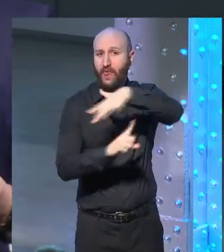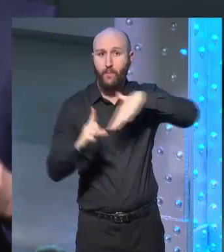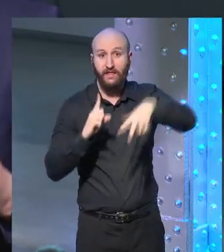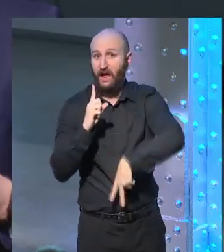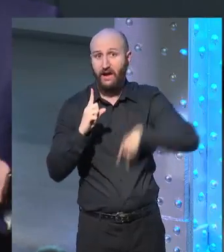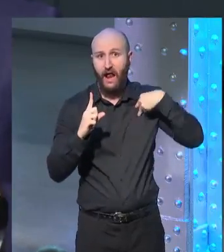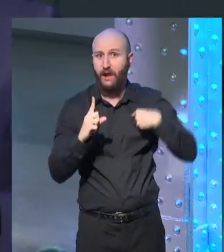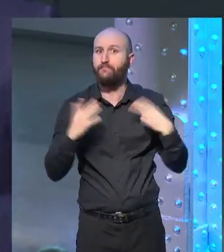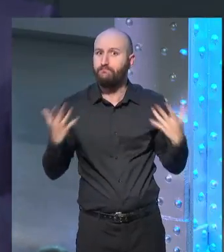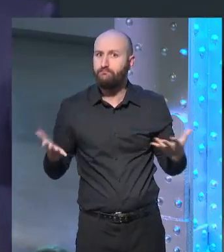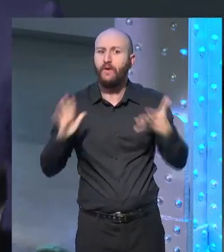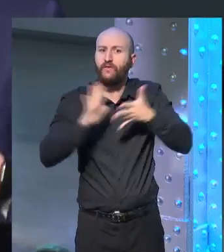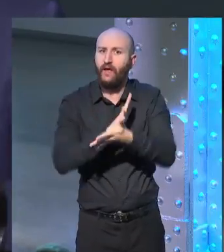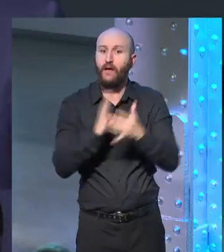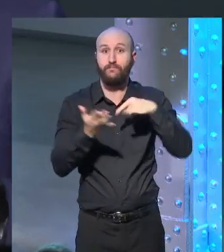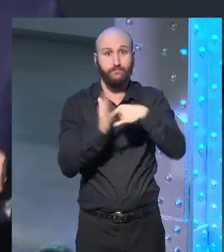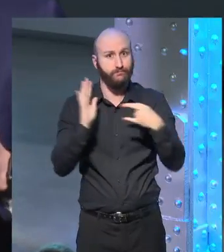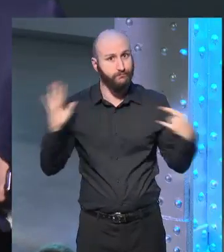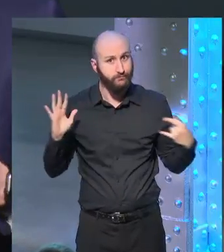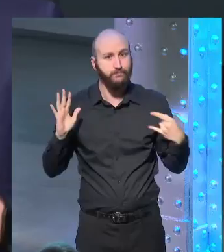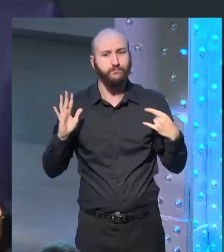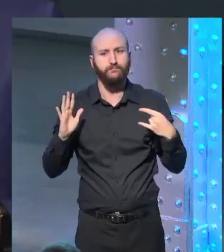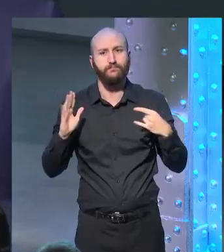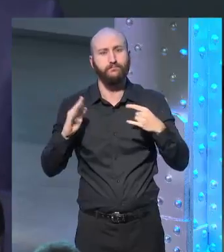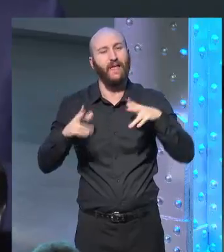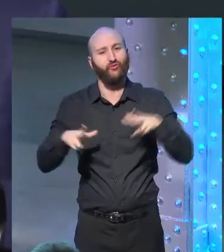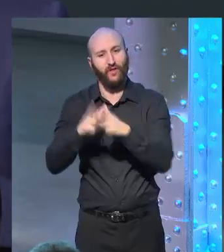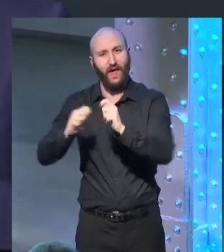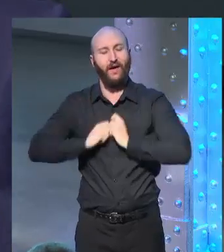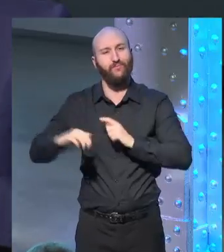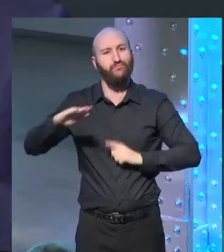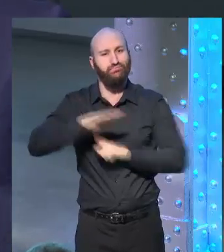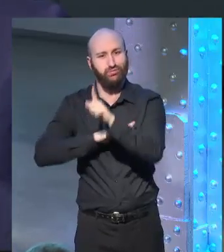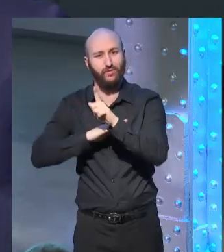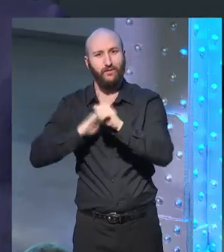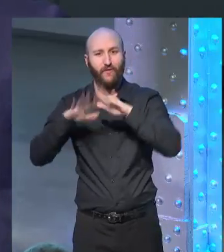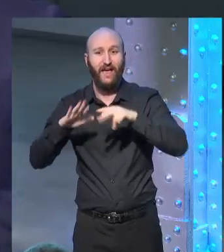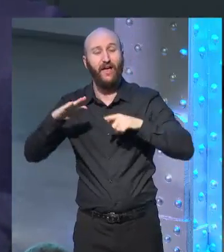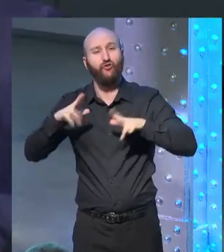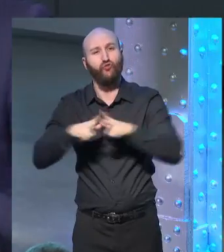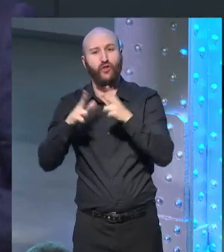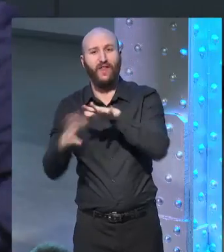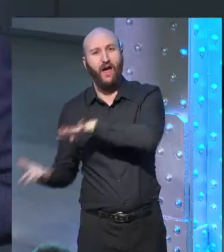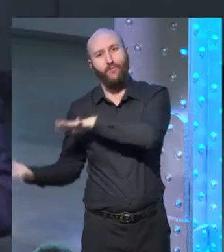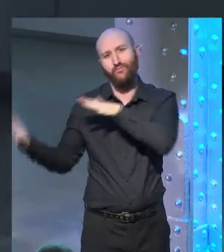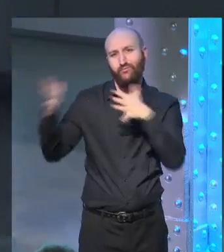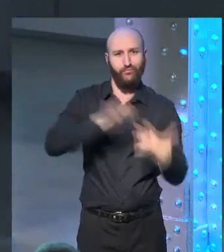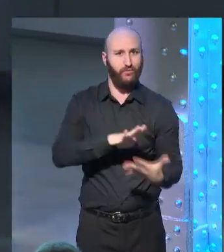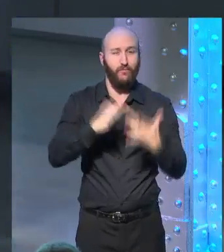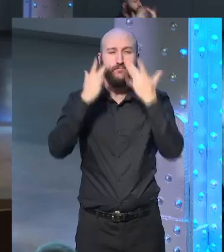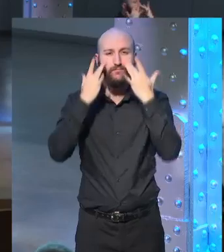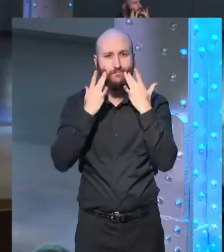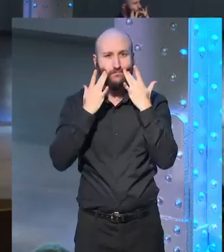las tecnologías suponen un avance importante en nuestra sociedad que está transformando la sociedad en sí misma. Pero